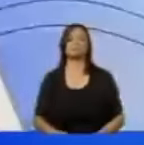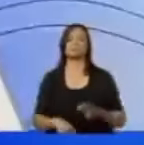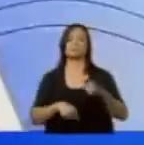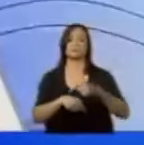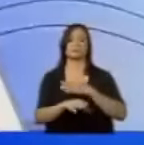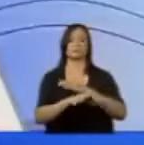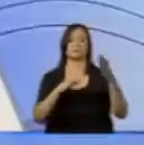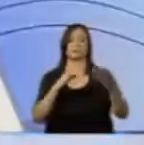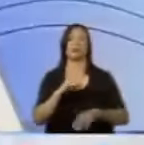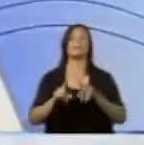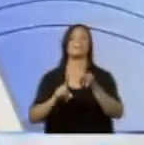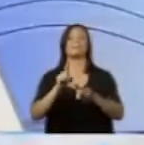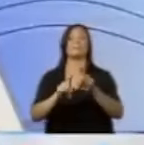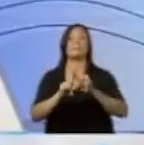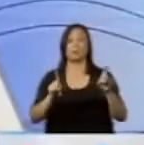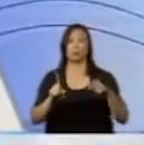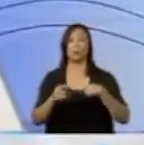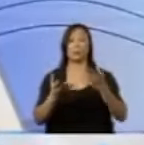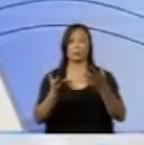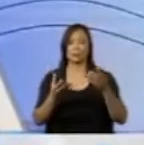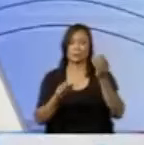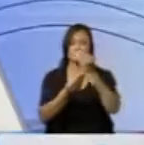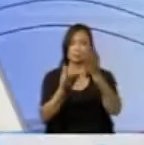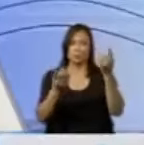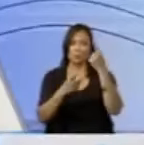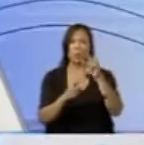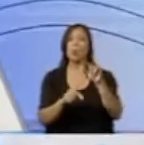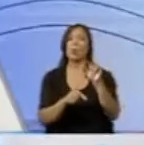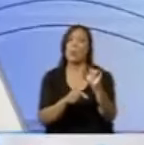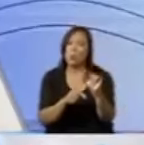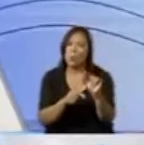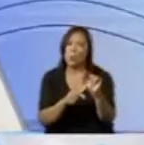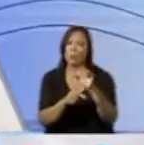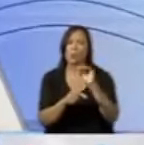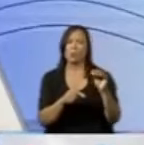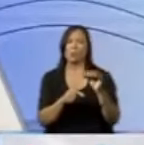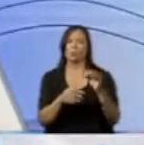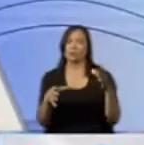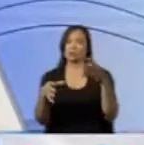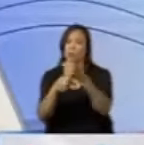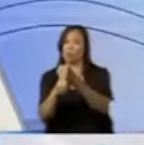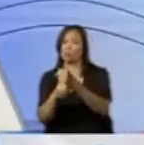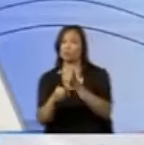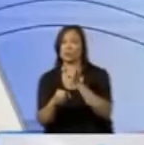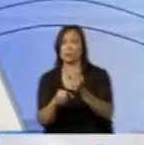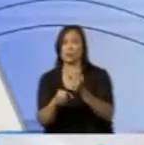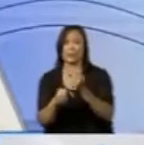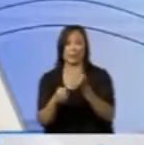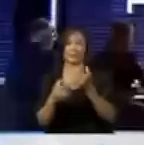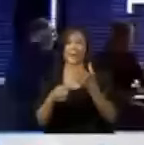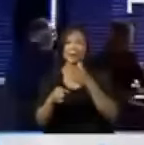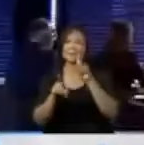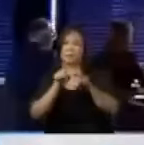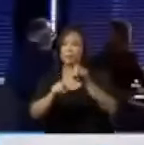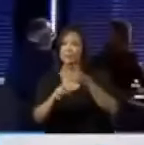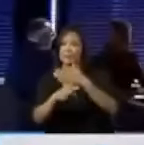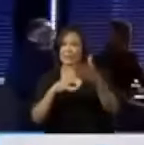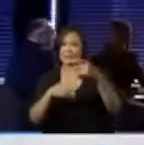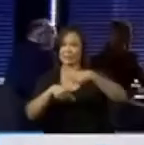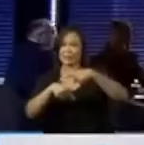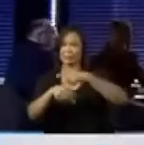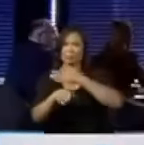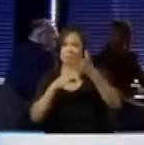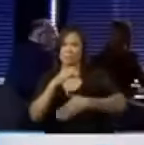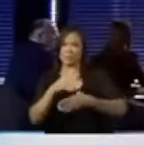el tiempo de preguntas. Sin embargo, queremos darle poco tiempo para que hagan sus conclusiones. Este espacio ha